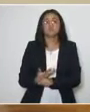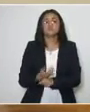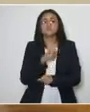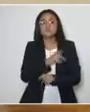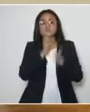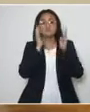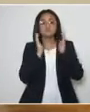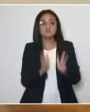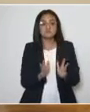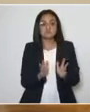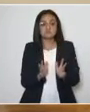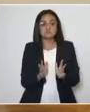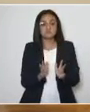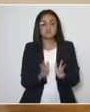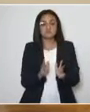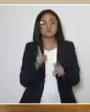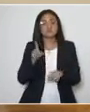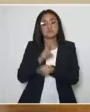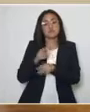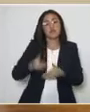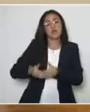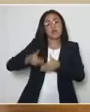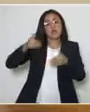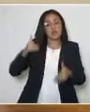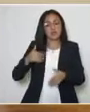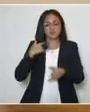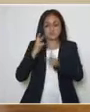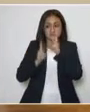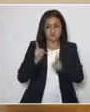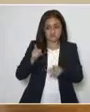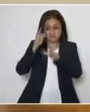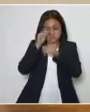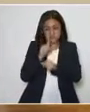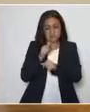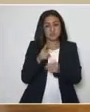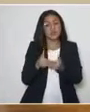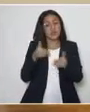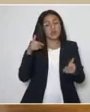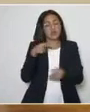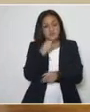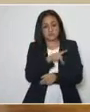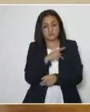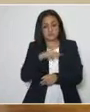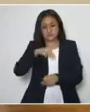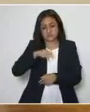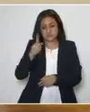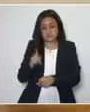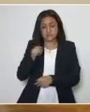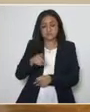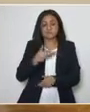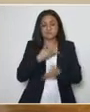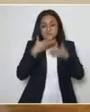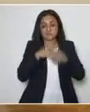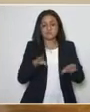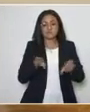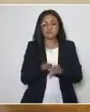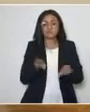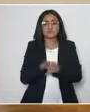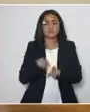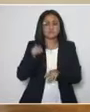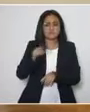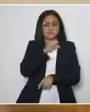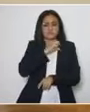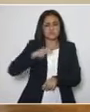Ellos ya, desde un día antes de que yo hablara con ellos, ya tienen abierto el